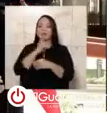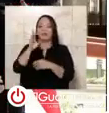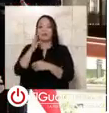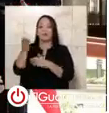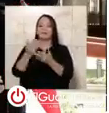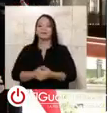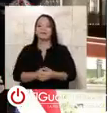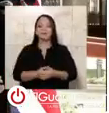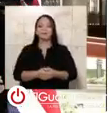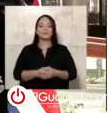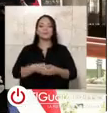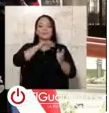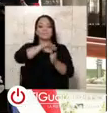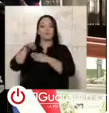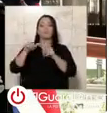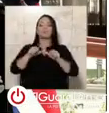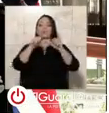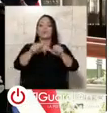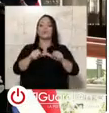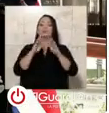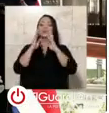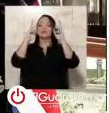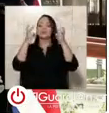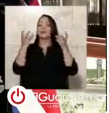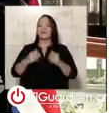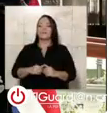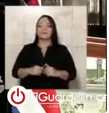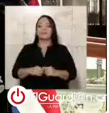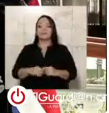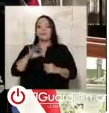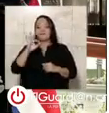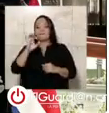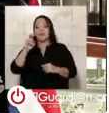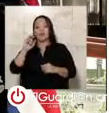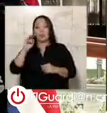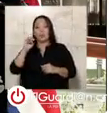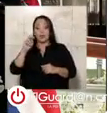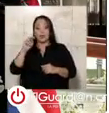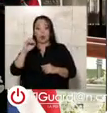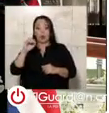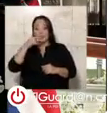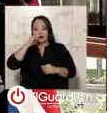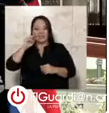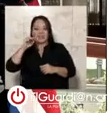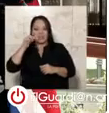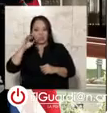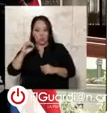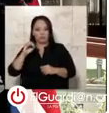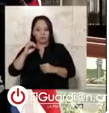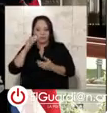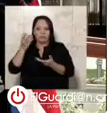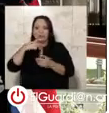bendiga. Continuamos y ahora vamos a hablar sobre el fenómeno del Niño. El señor Franz